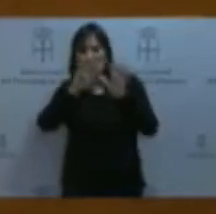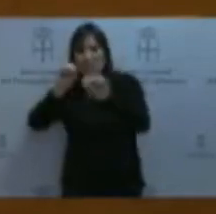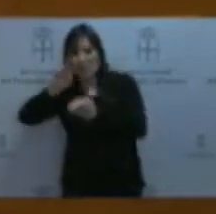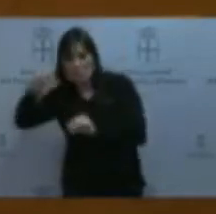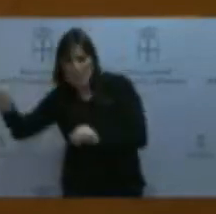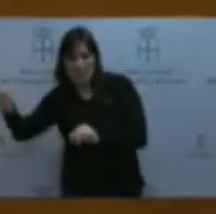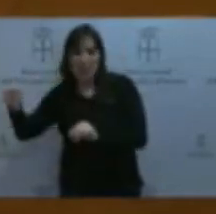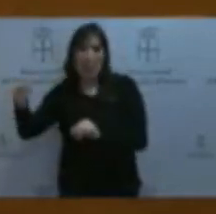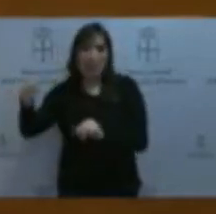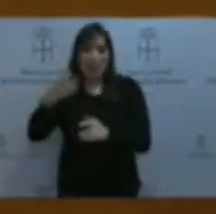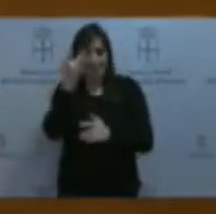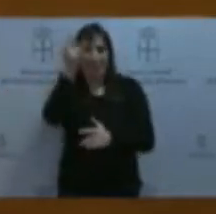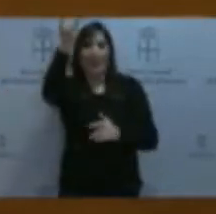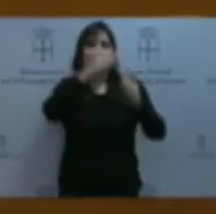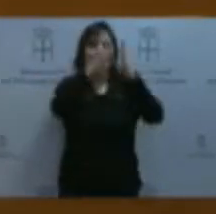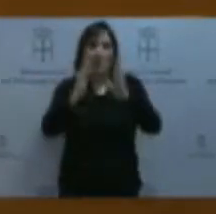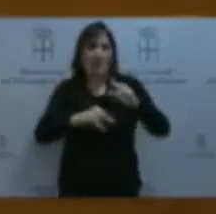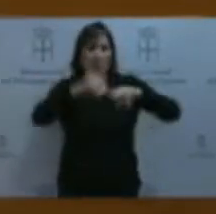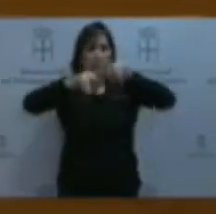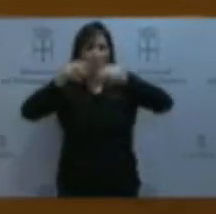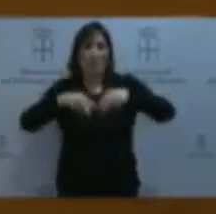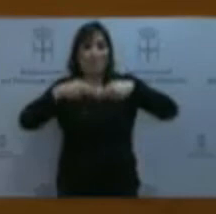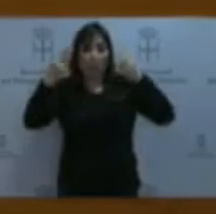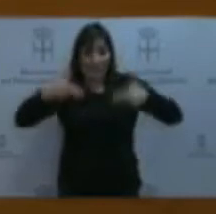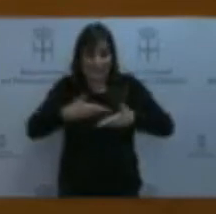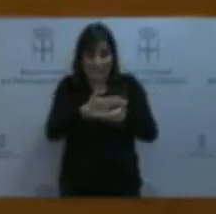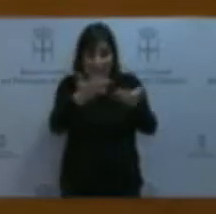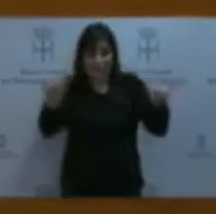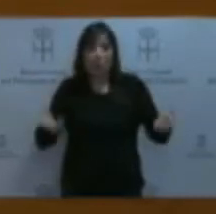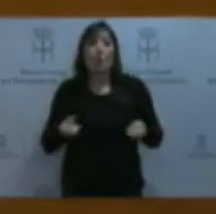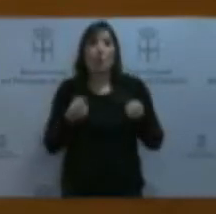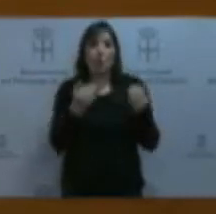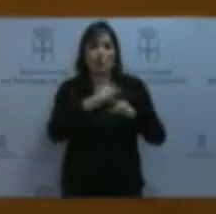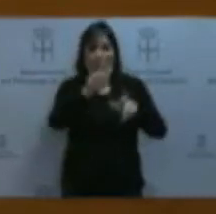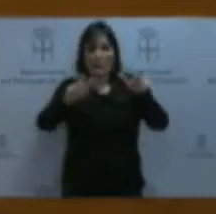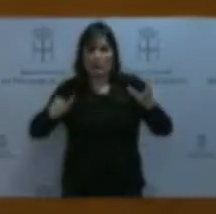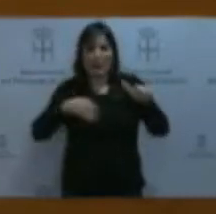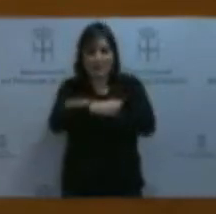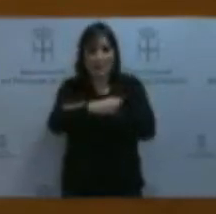podíamos poner a disposición de los asturianos y asturianas con esos 8 millones. Finalizo.